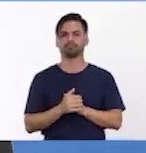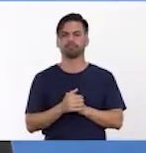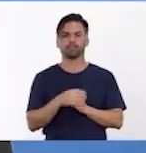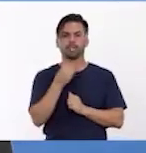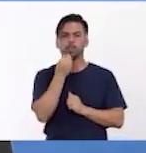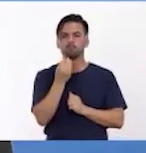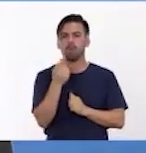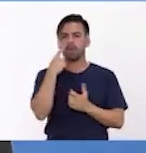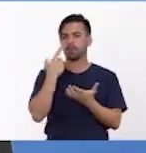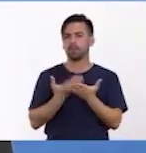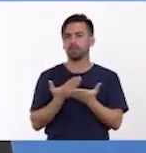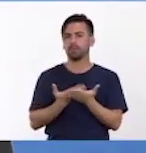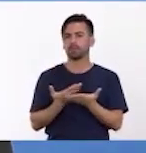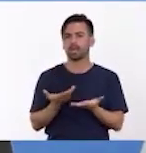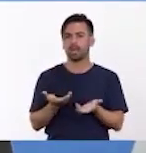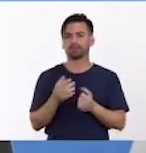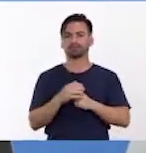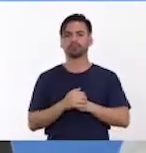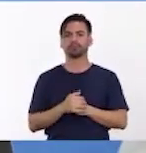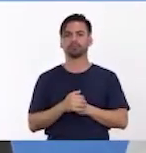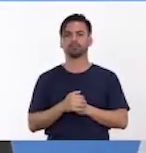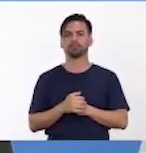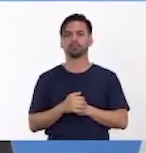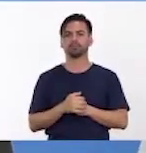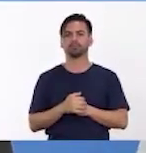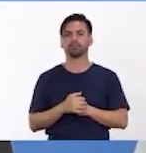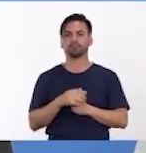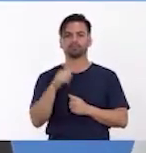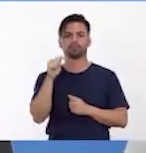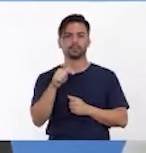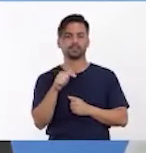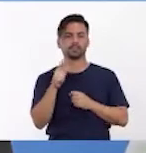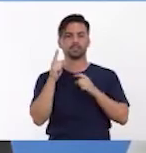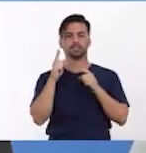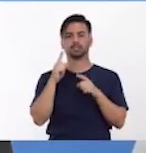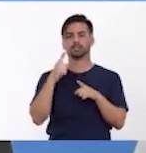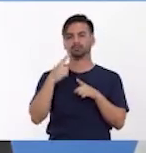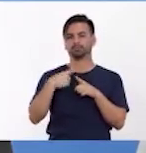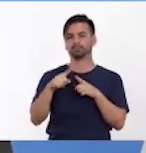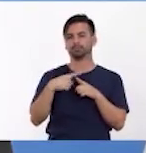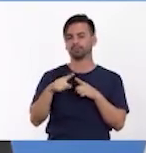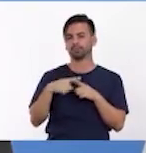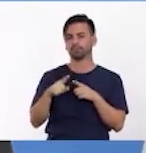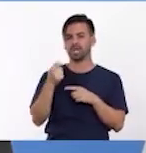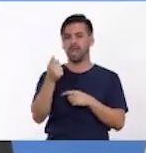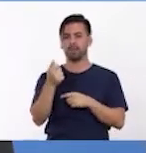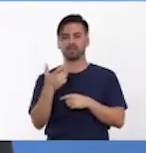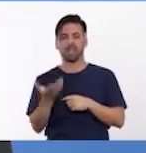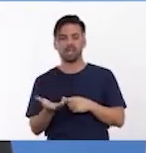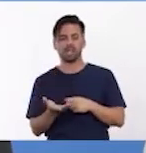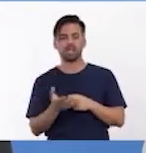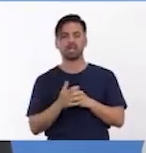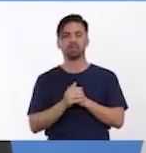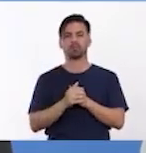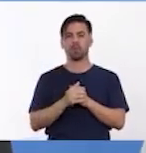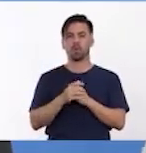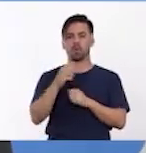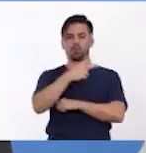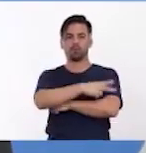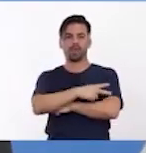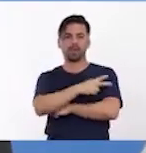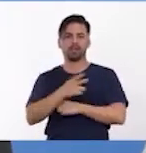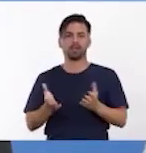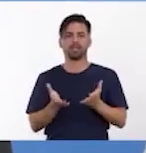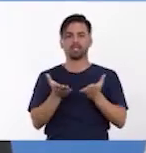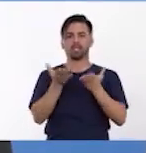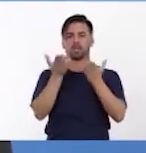podamos demostrar que hay una actitud. El capitalismo, los países desarrollados, estos países, que